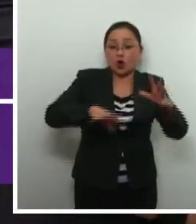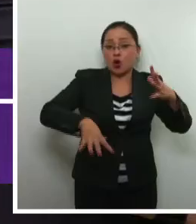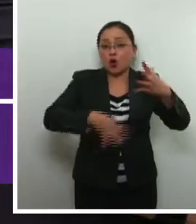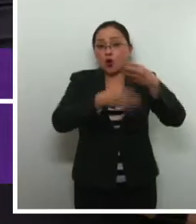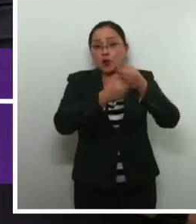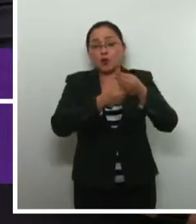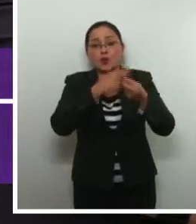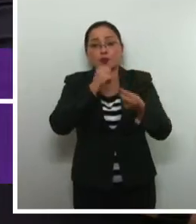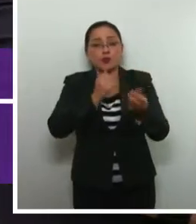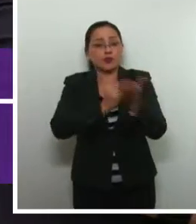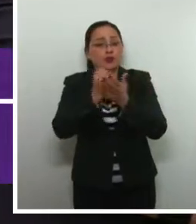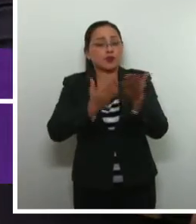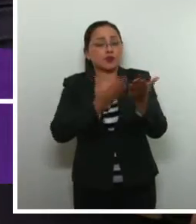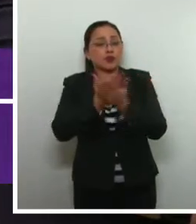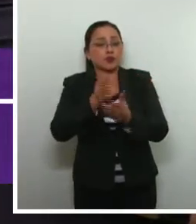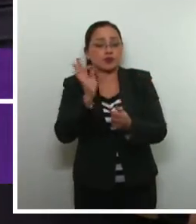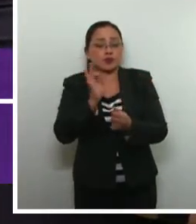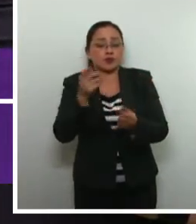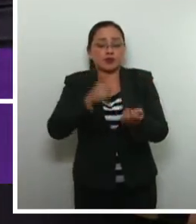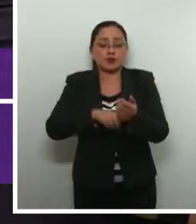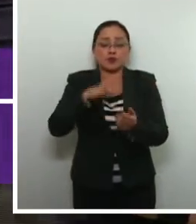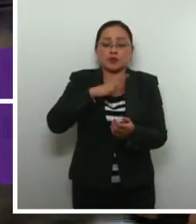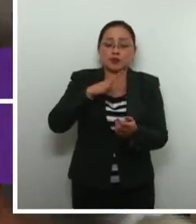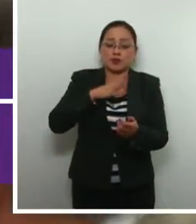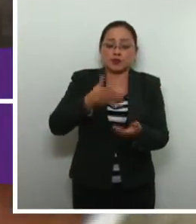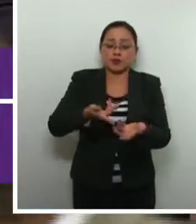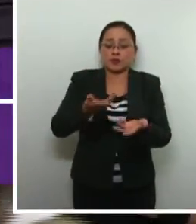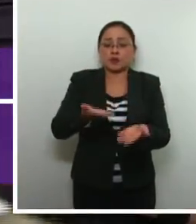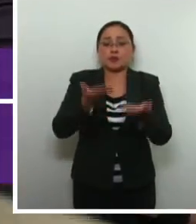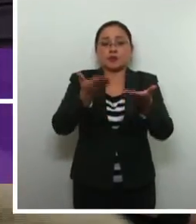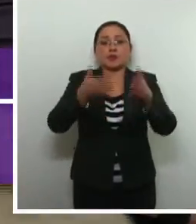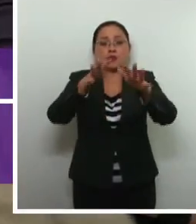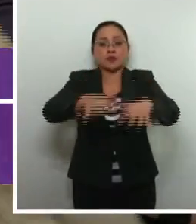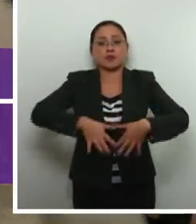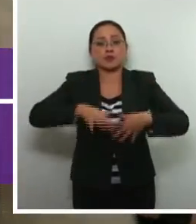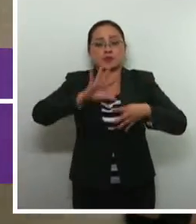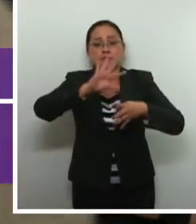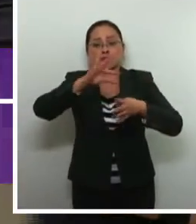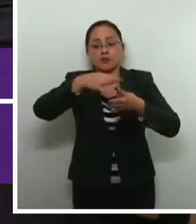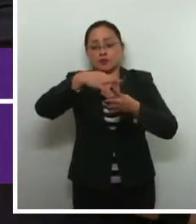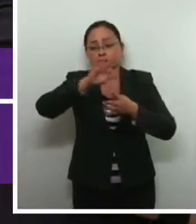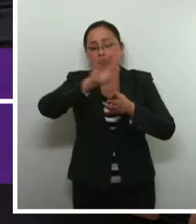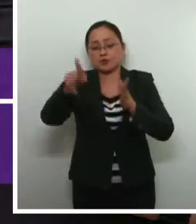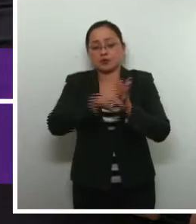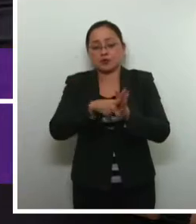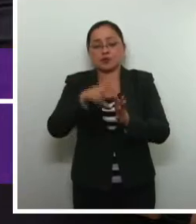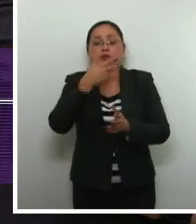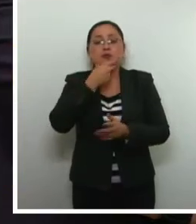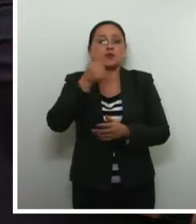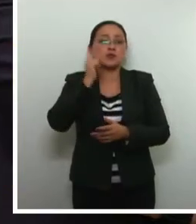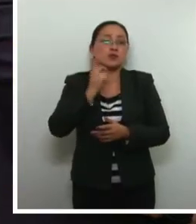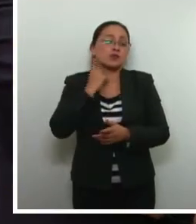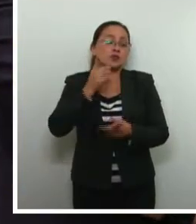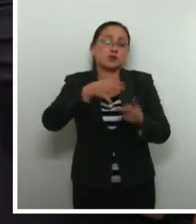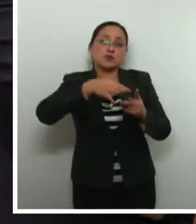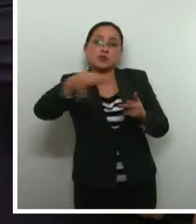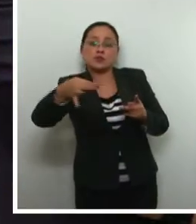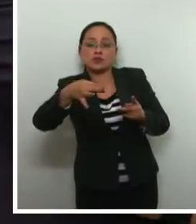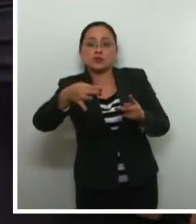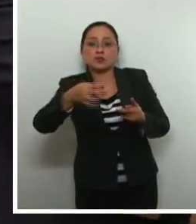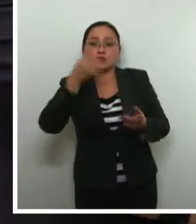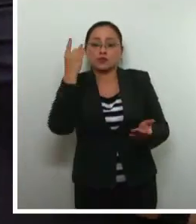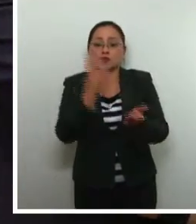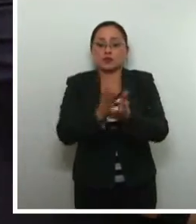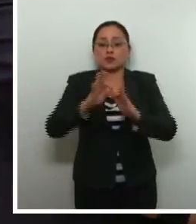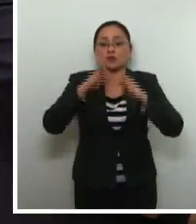reserva, siempre y cuando exista en el Pleno una reserva solicitada por un diputado o por una diputada. La única